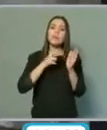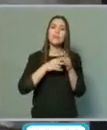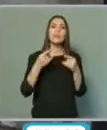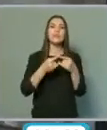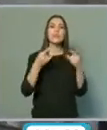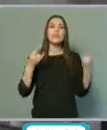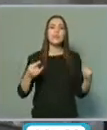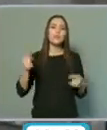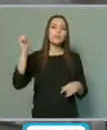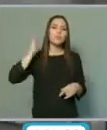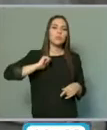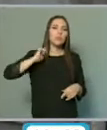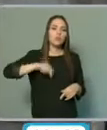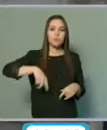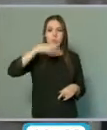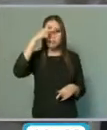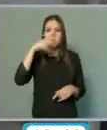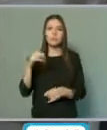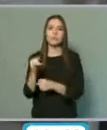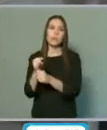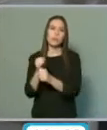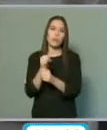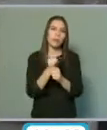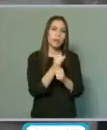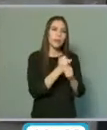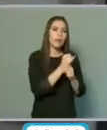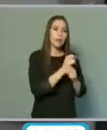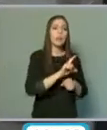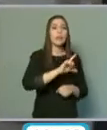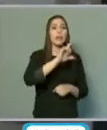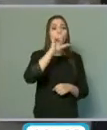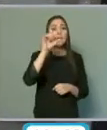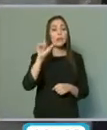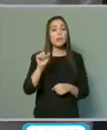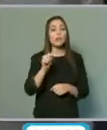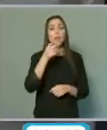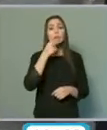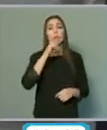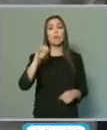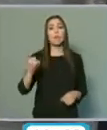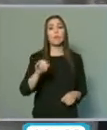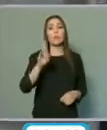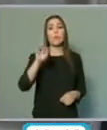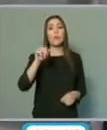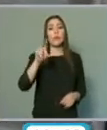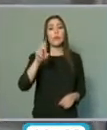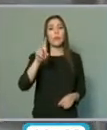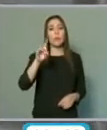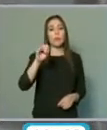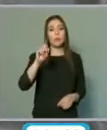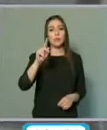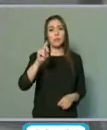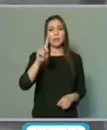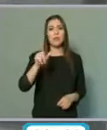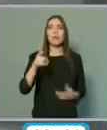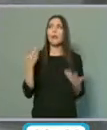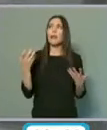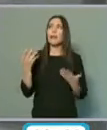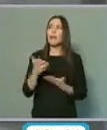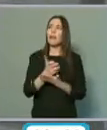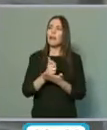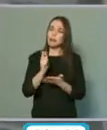colonia y investigación sobre la colonia. Pero ya después Juan de Dios Peza le dio por la poesía,